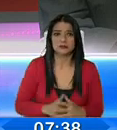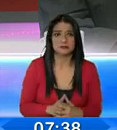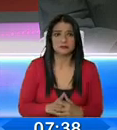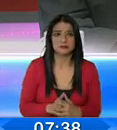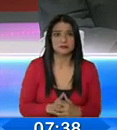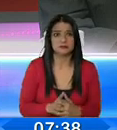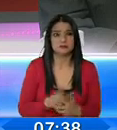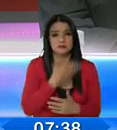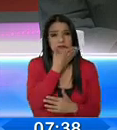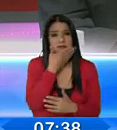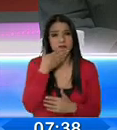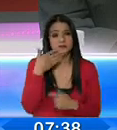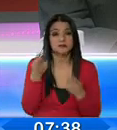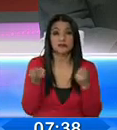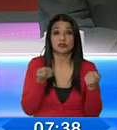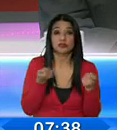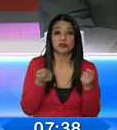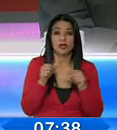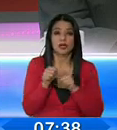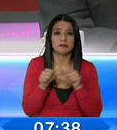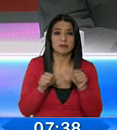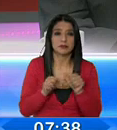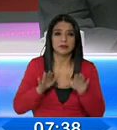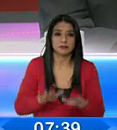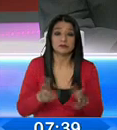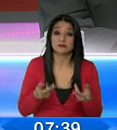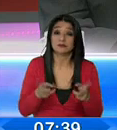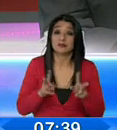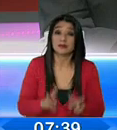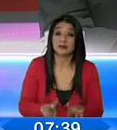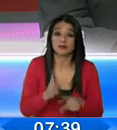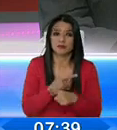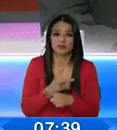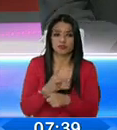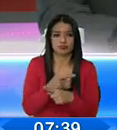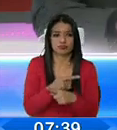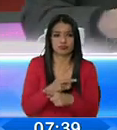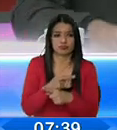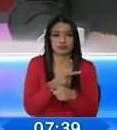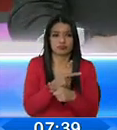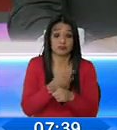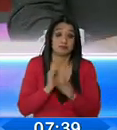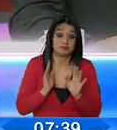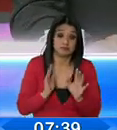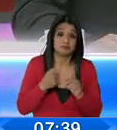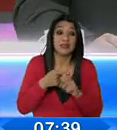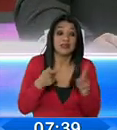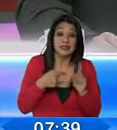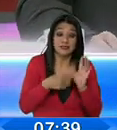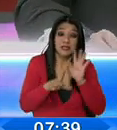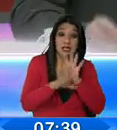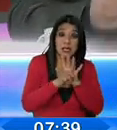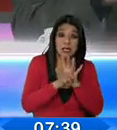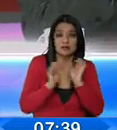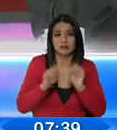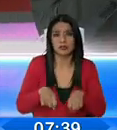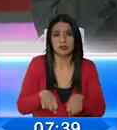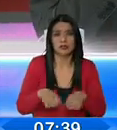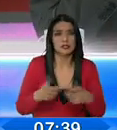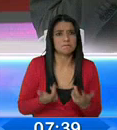mejores controles administrativos y, por supuesto, con prevenciones que desde el punto de vista jurídico son un